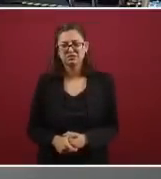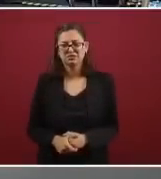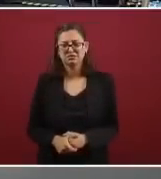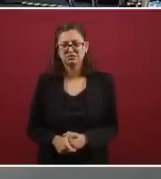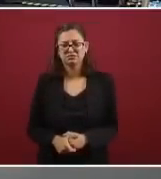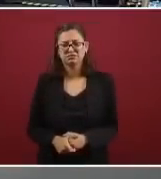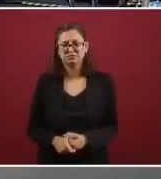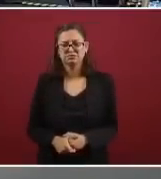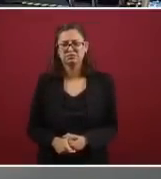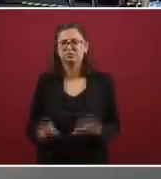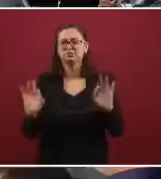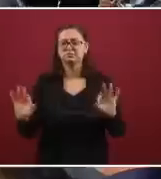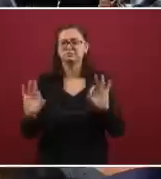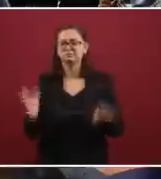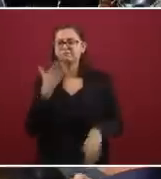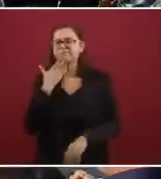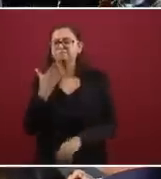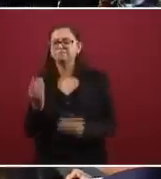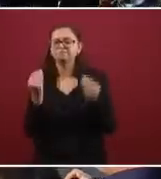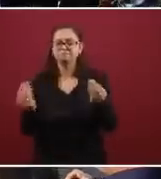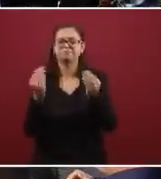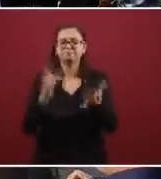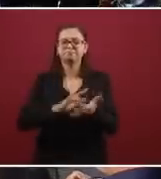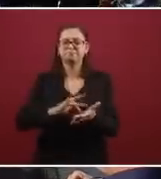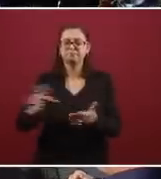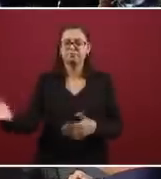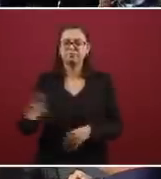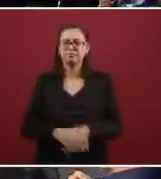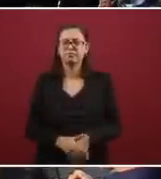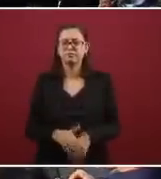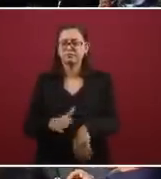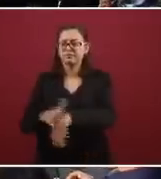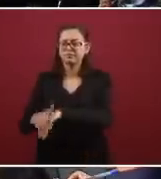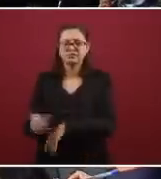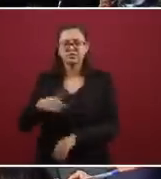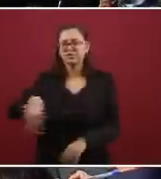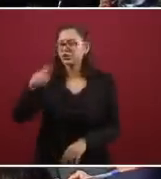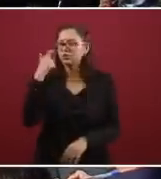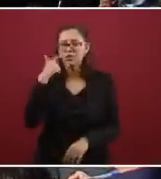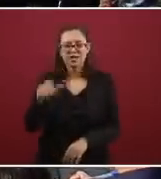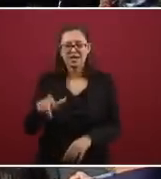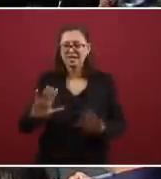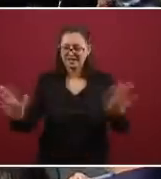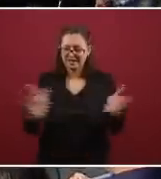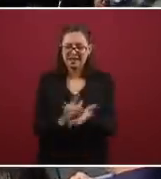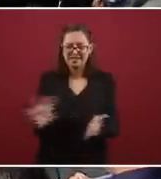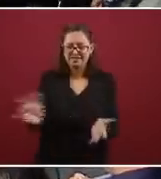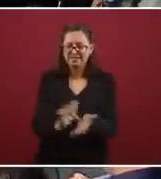Muy bien, muchas gracias. Ya me dijeron que no quieren que sea como antes.